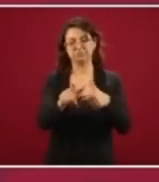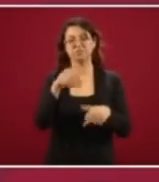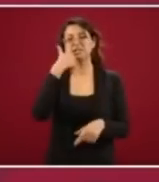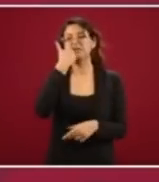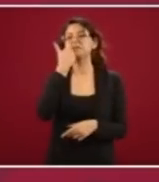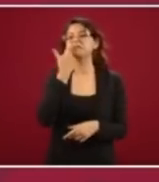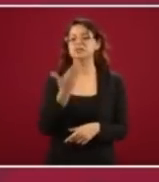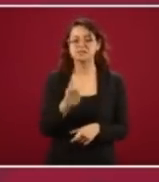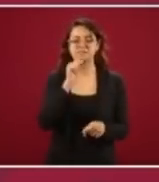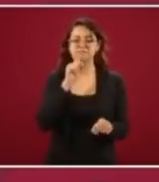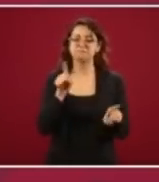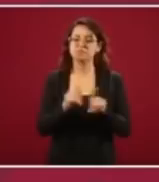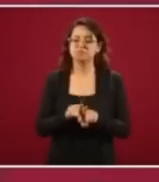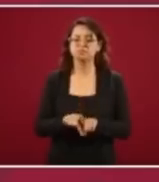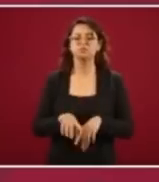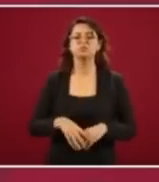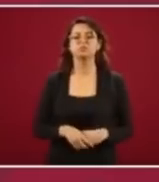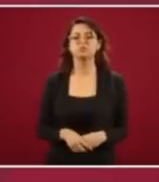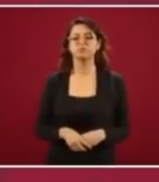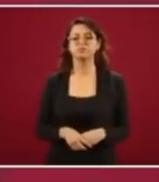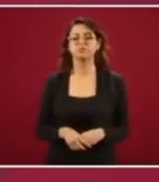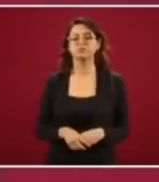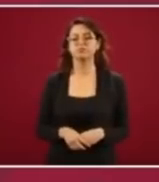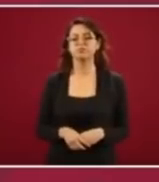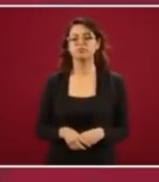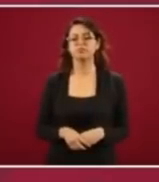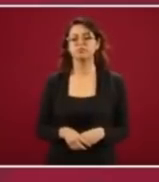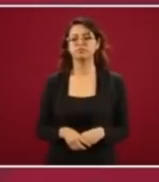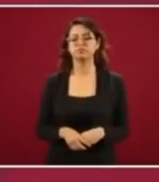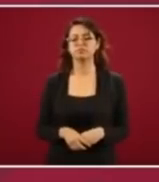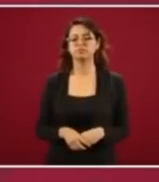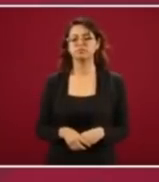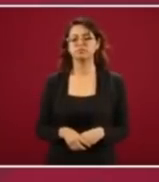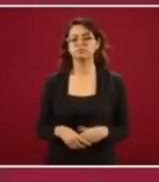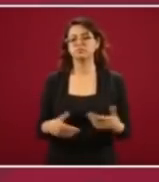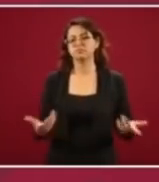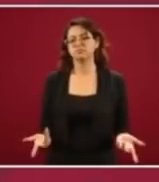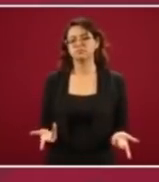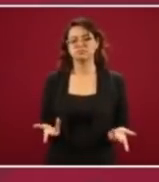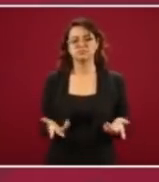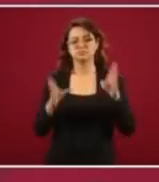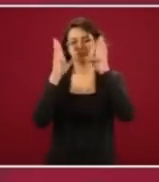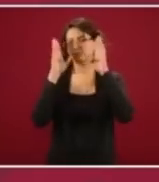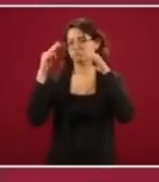el mismo régimen, por eso hablo de conservadurismo,